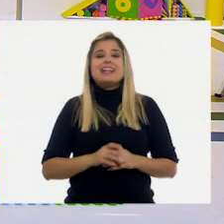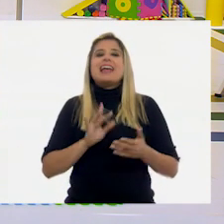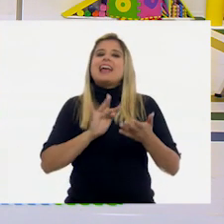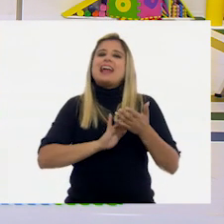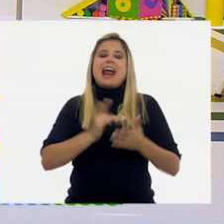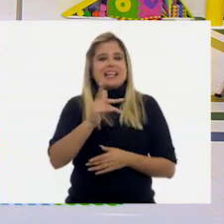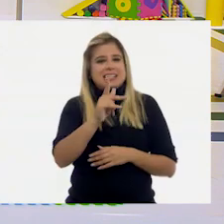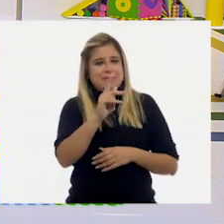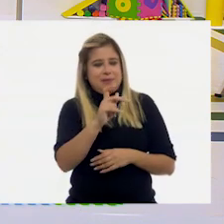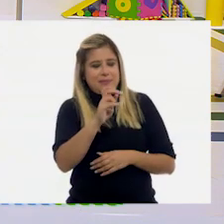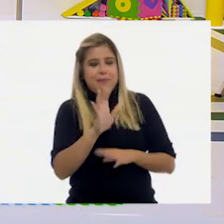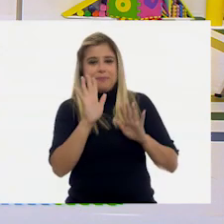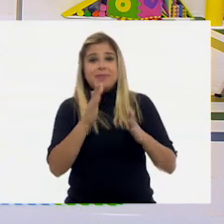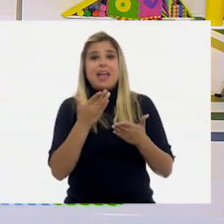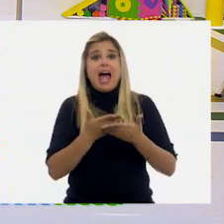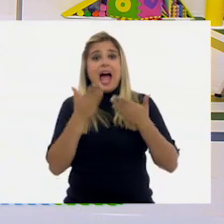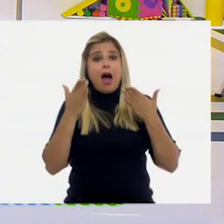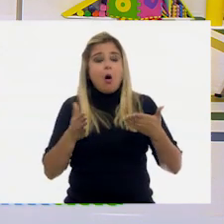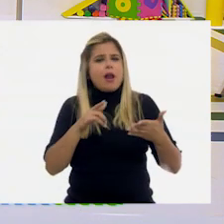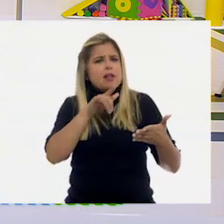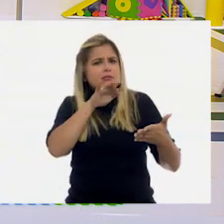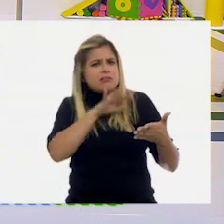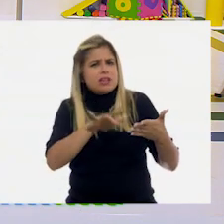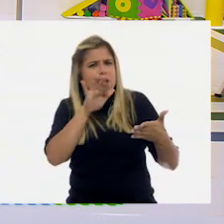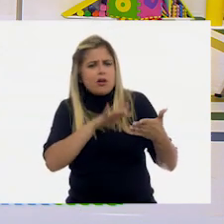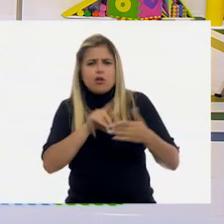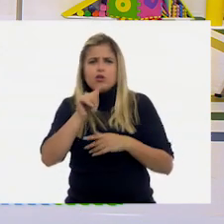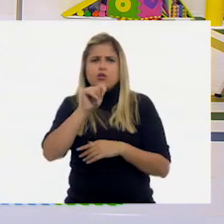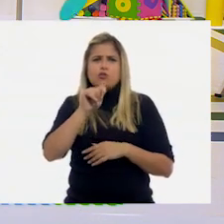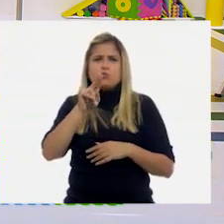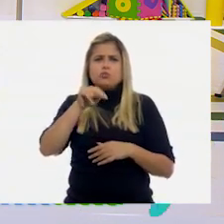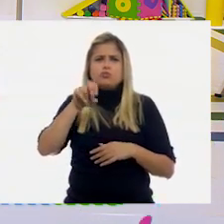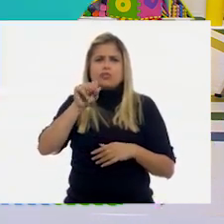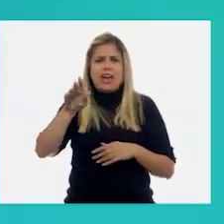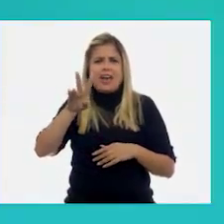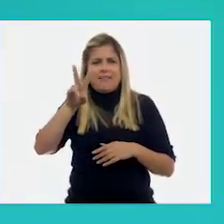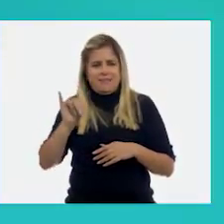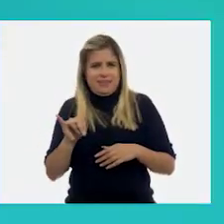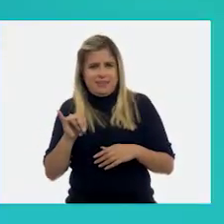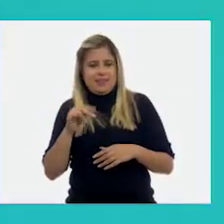Gracias, Pepe. Ahora lo vamos a leer en Tunsabi. A ver.